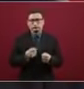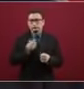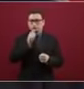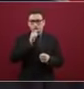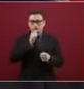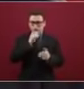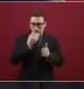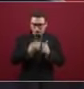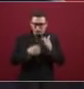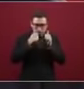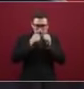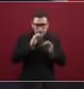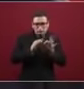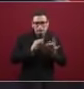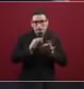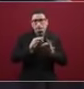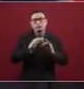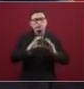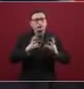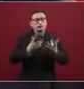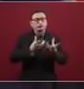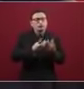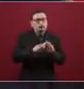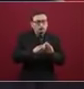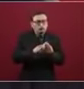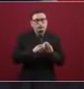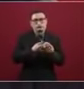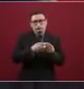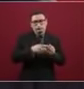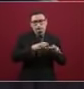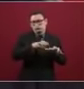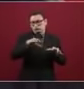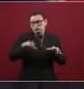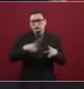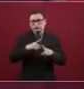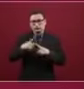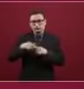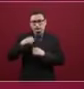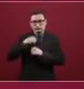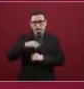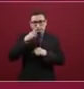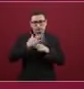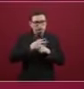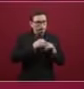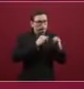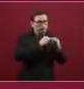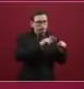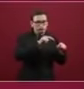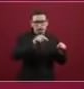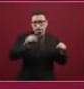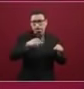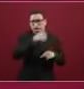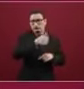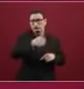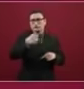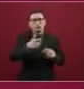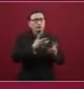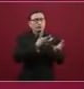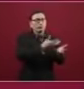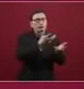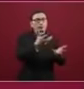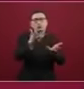atendido con una visión de conjunto que implica al Estado mexicano. Cada dependencia ha hecho lo que ha